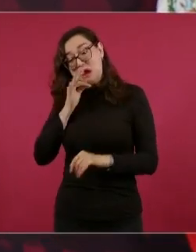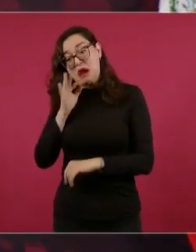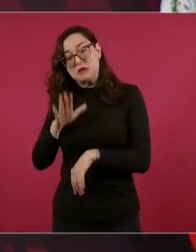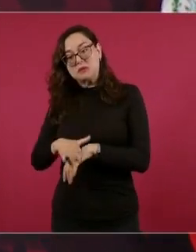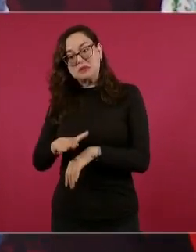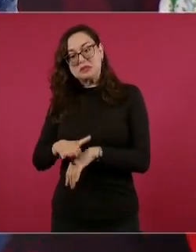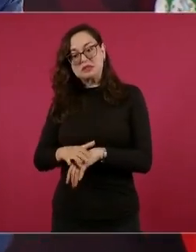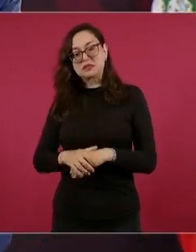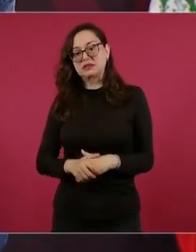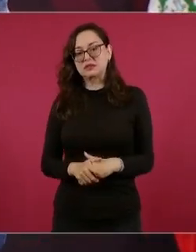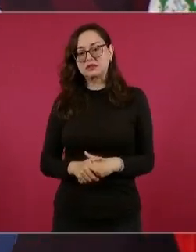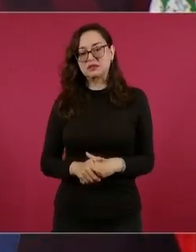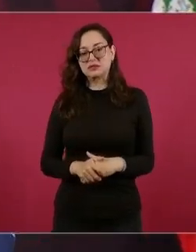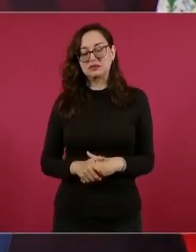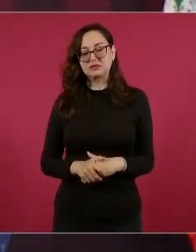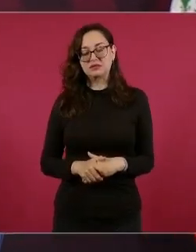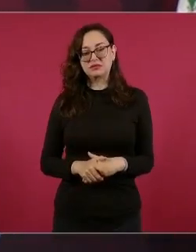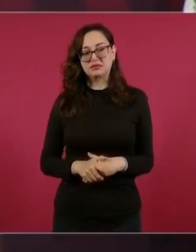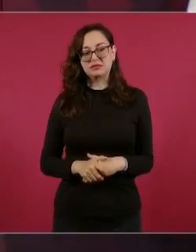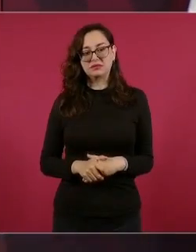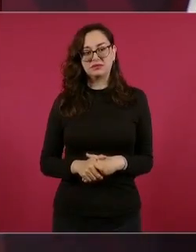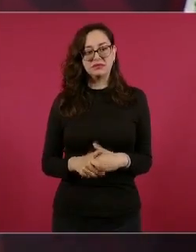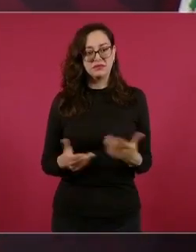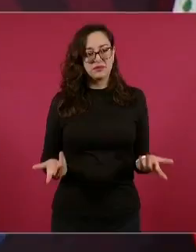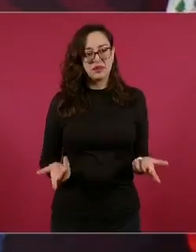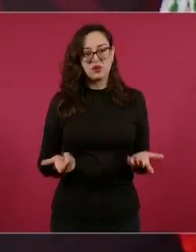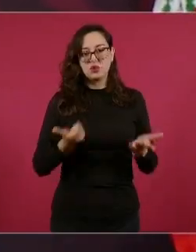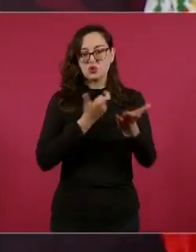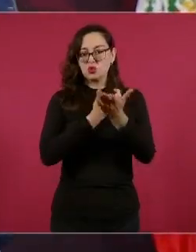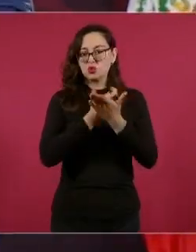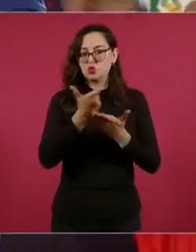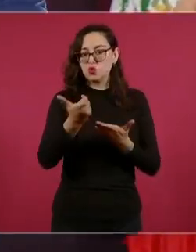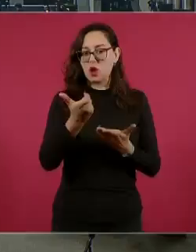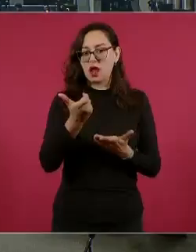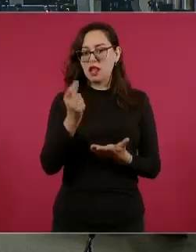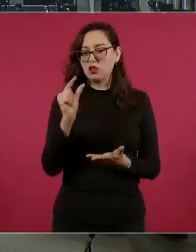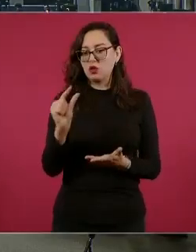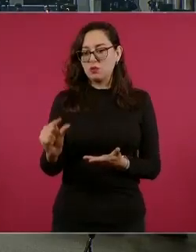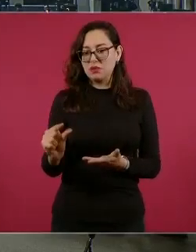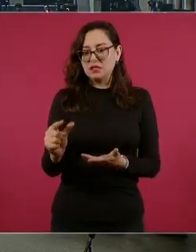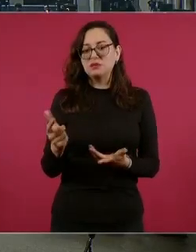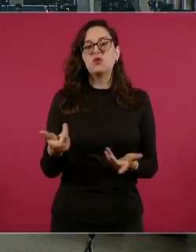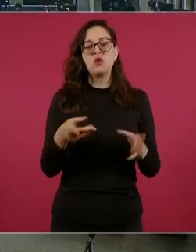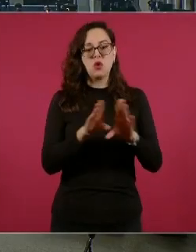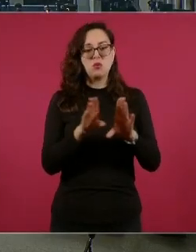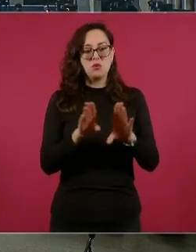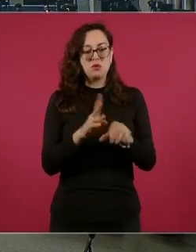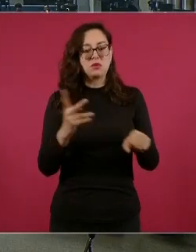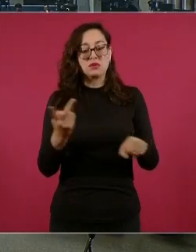Y miren lo que hicieron con el mínimo, Polo. Es que ya nos vamos a ir.